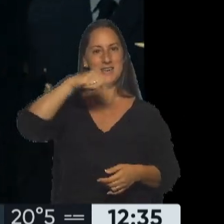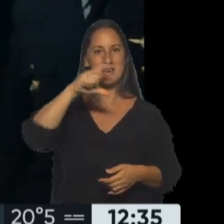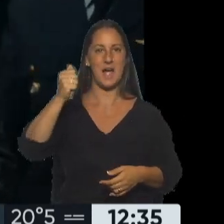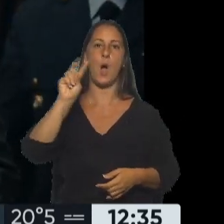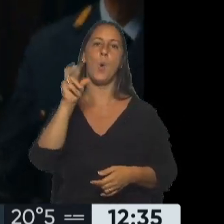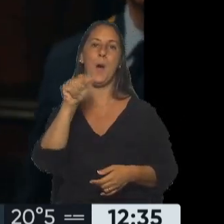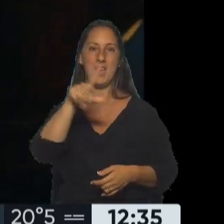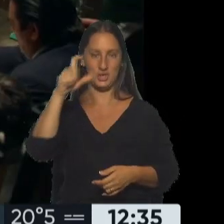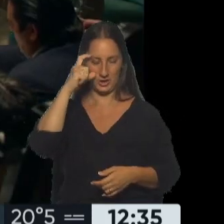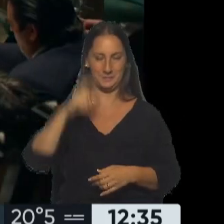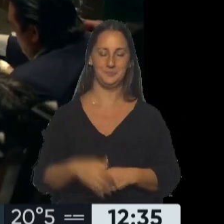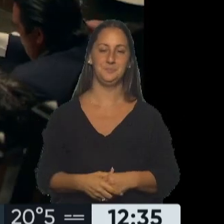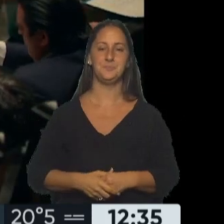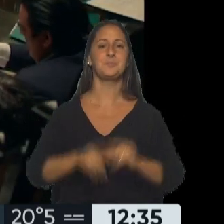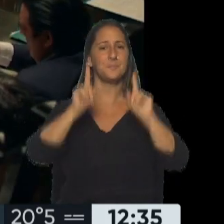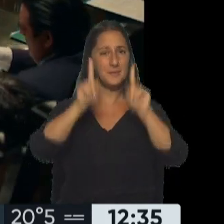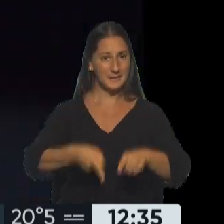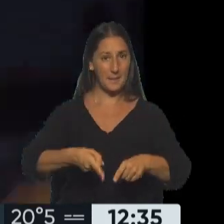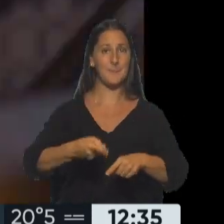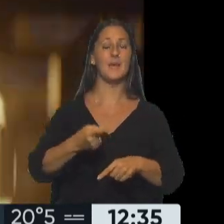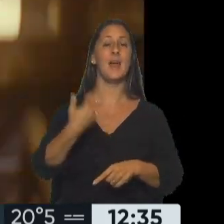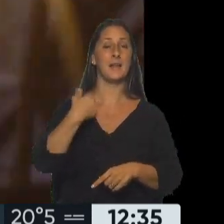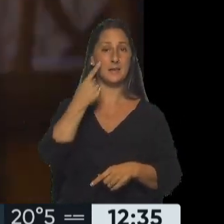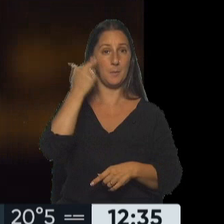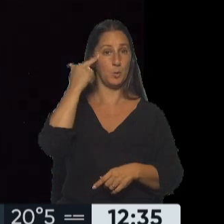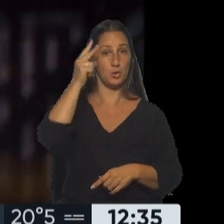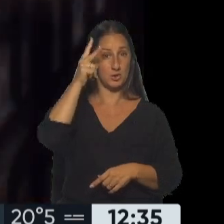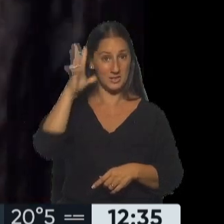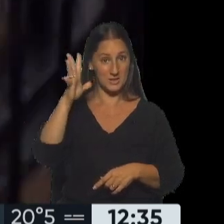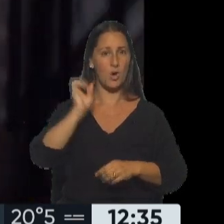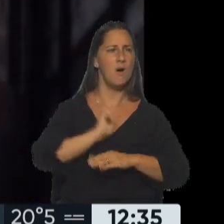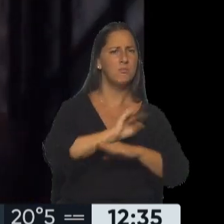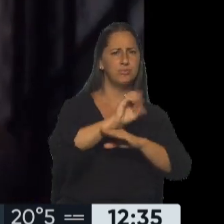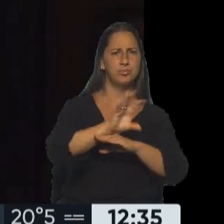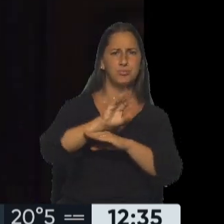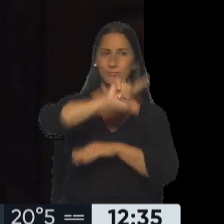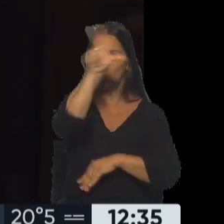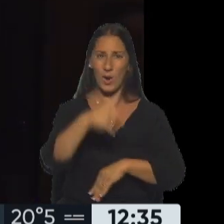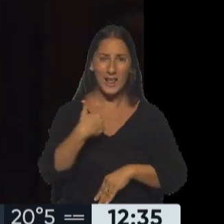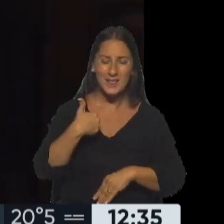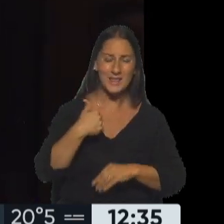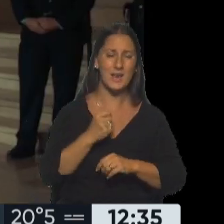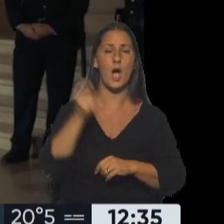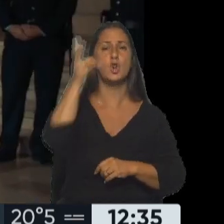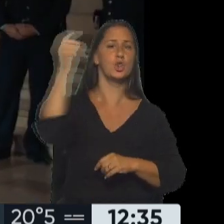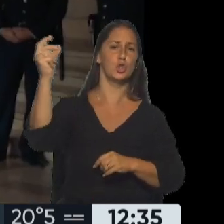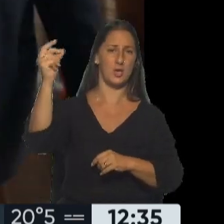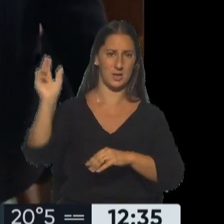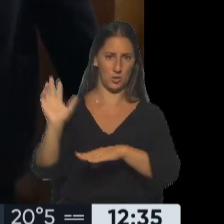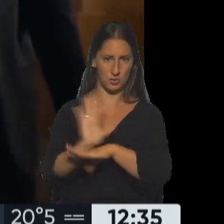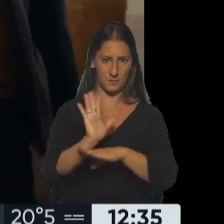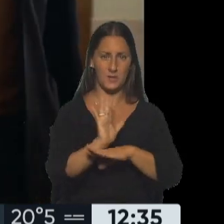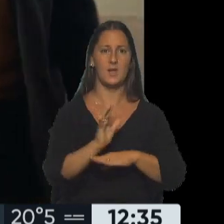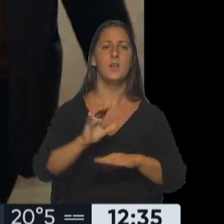Valle. Por otro lado, también se va a proyectar en más de 800 localidades de toda la Argentina. Es una proyección colectiva